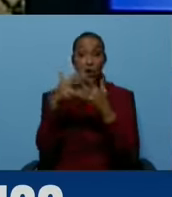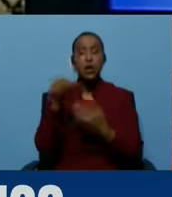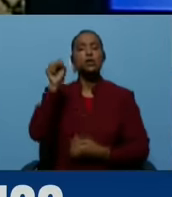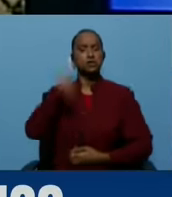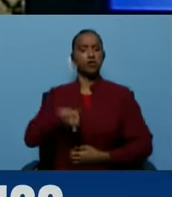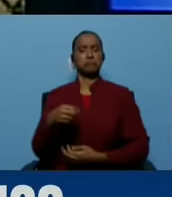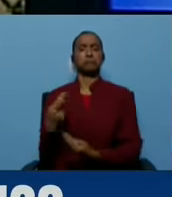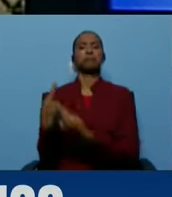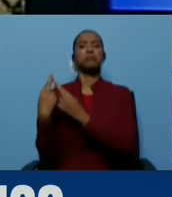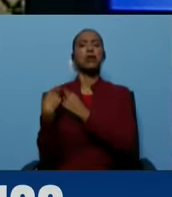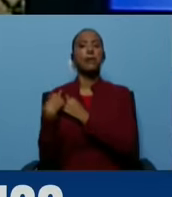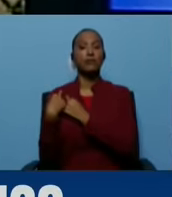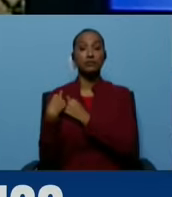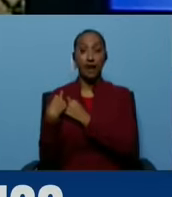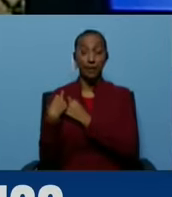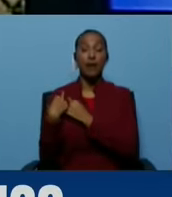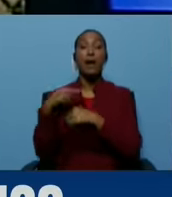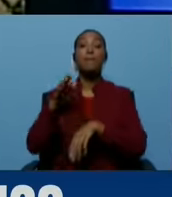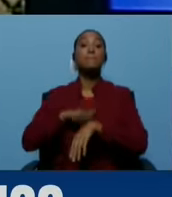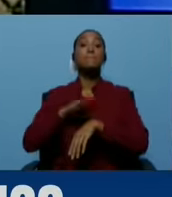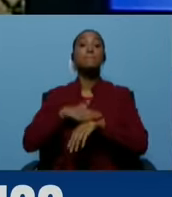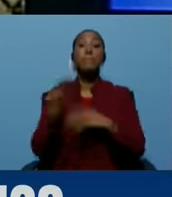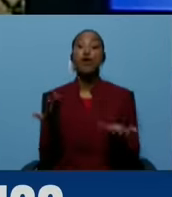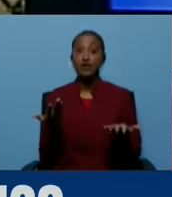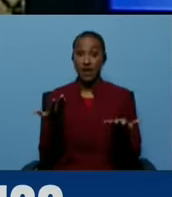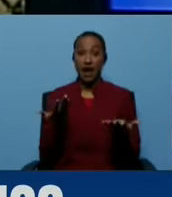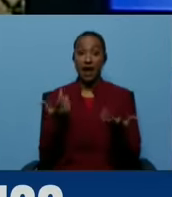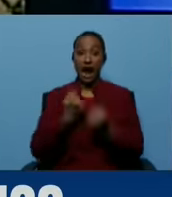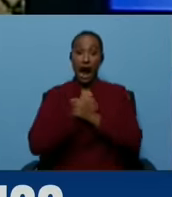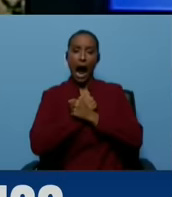favorecían frente al amor la muerte,